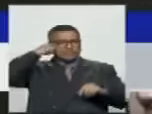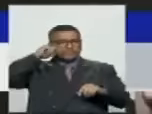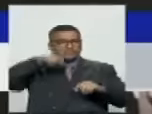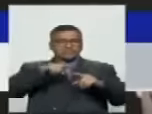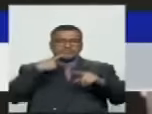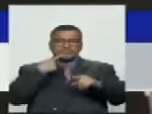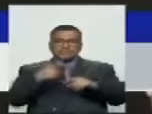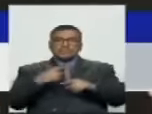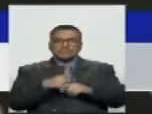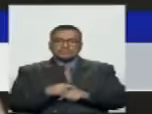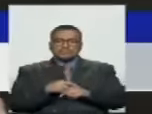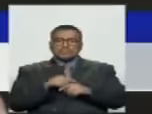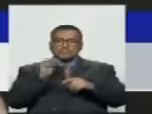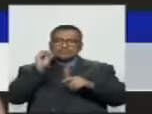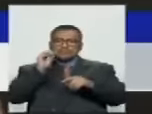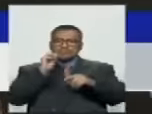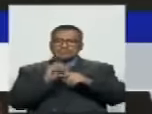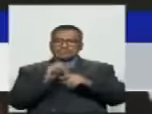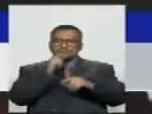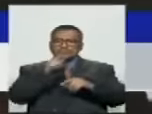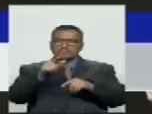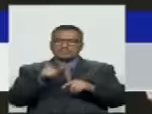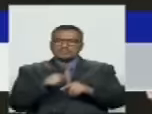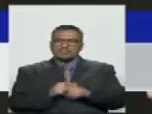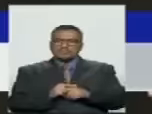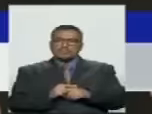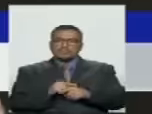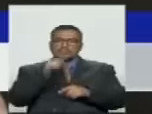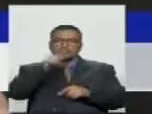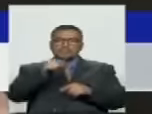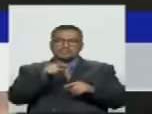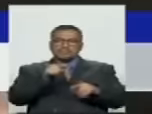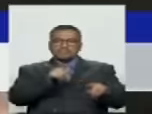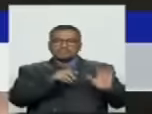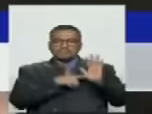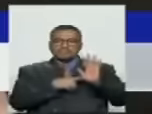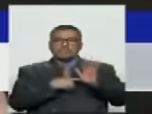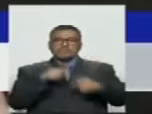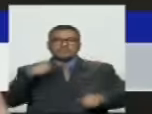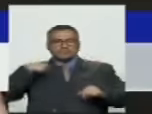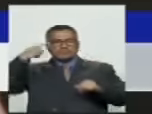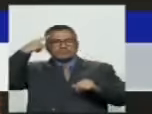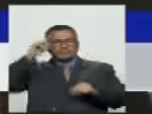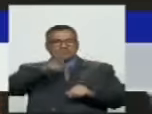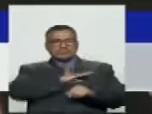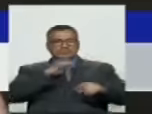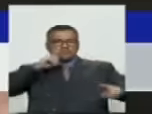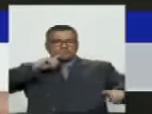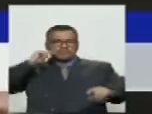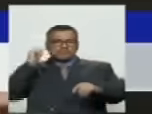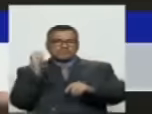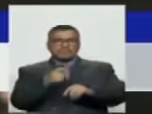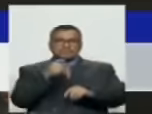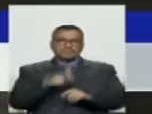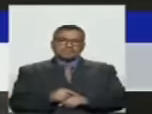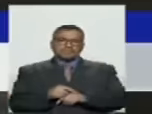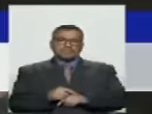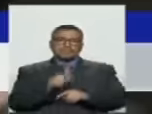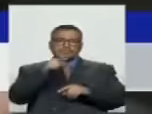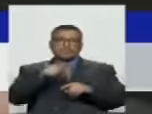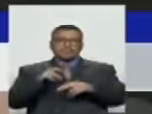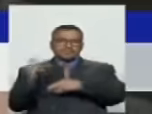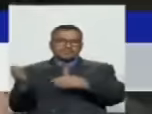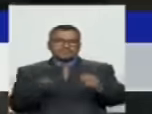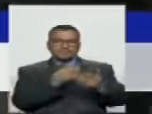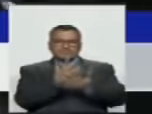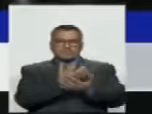uno le dije, ridículo. Y a mí me eliminaron ese comentario porque que supuestamente yo ofendía al bot que me invitó a